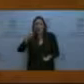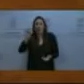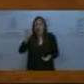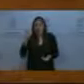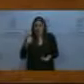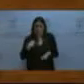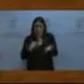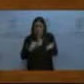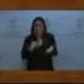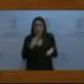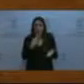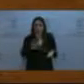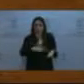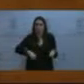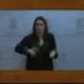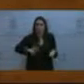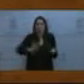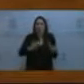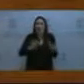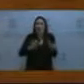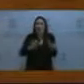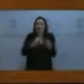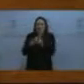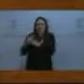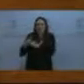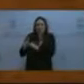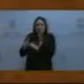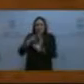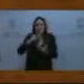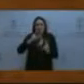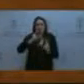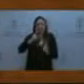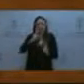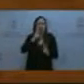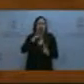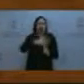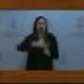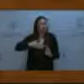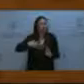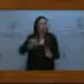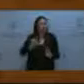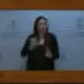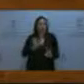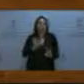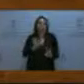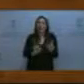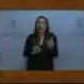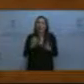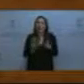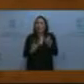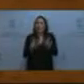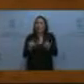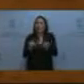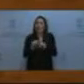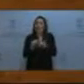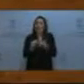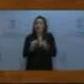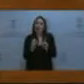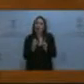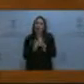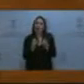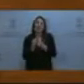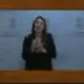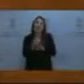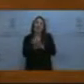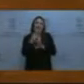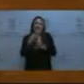queremos ver corruptos en ningún ámbito, ni tampoco queremos ver corruptos en aquellos que tienen tarjetas, becas black, o